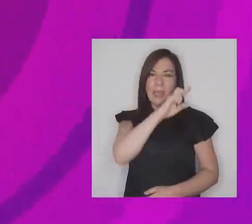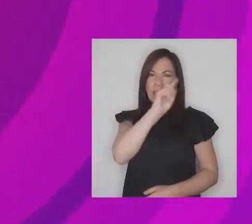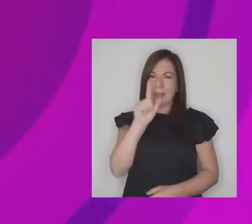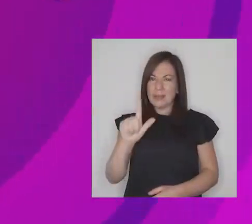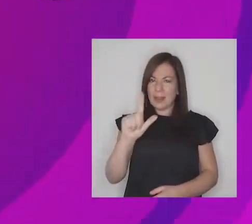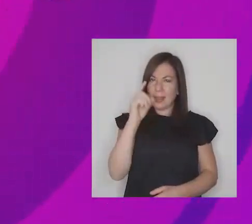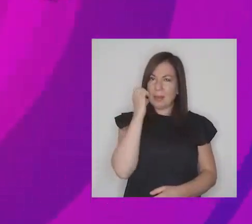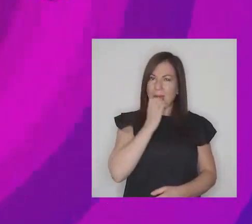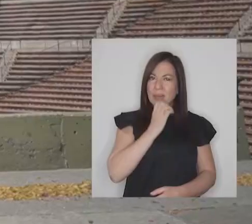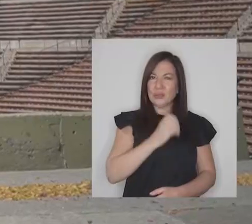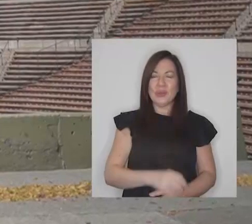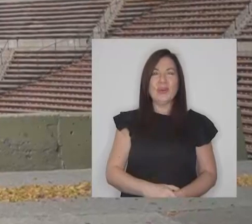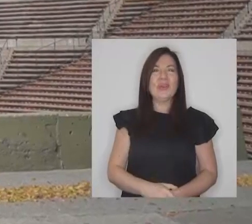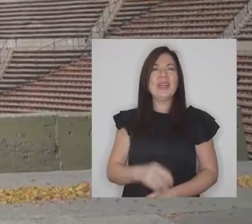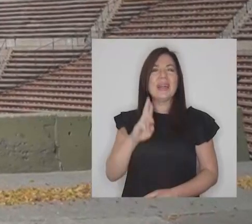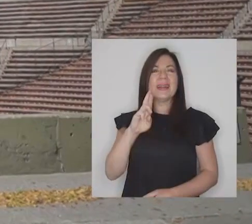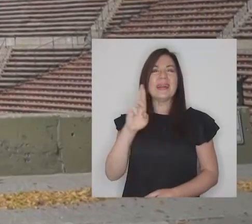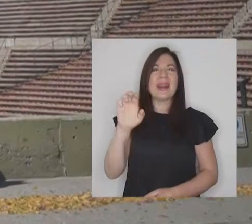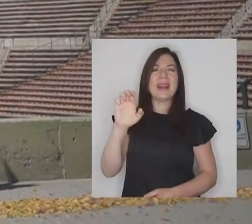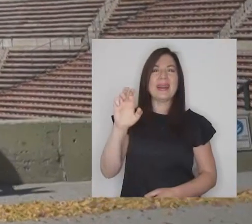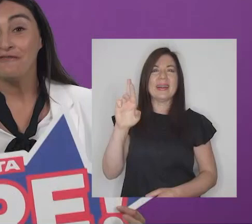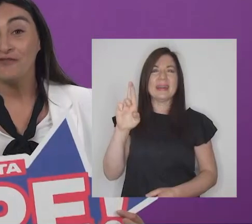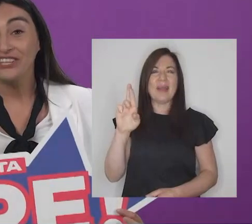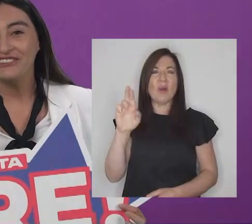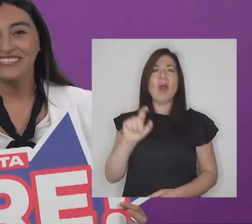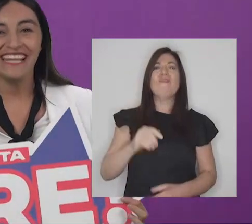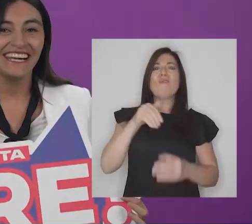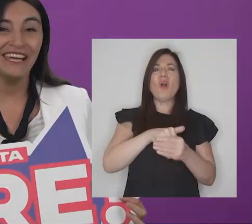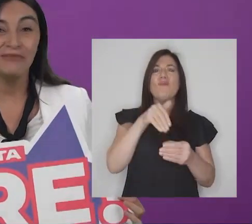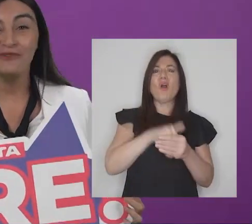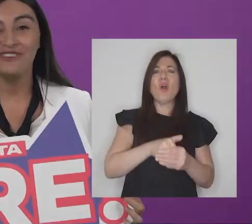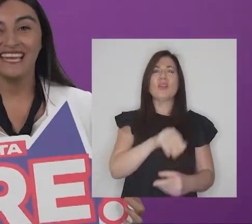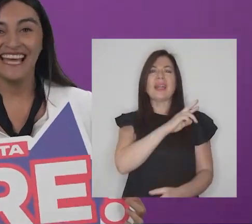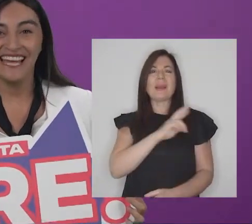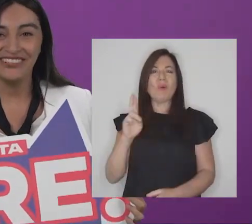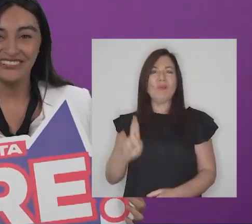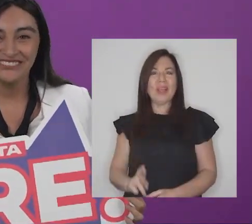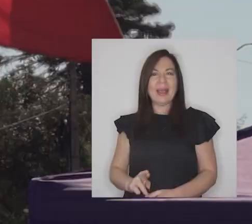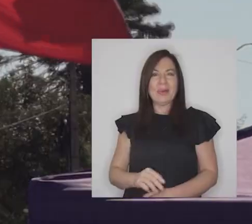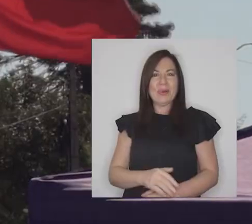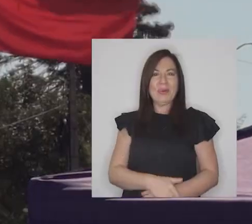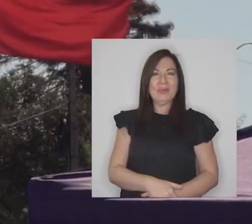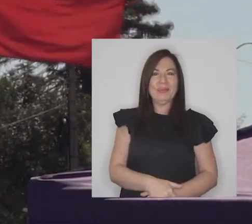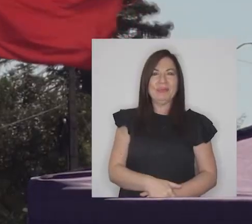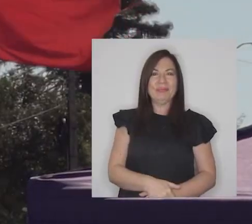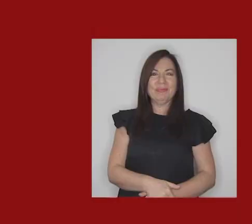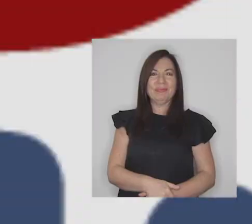7 de mayo una bota republicano